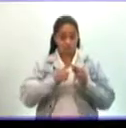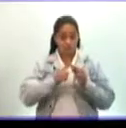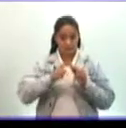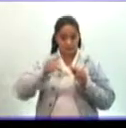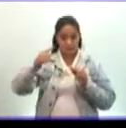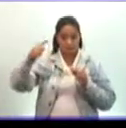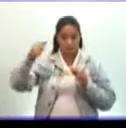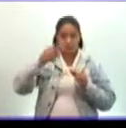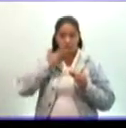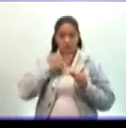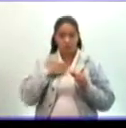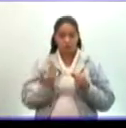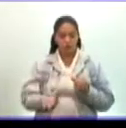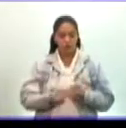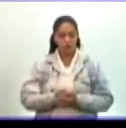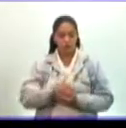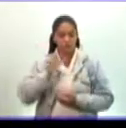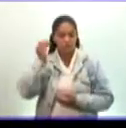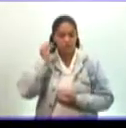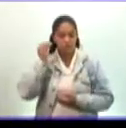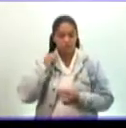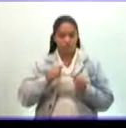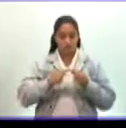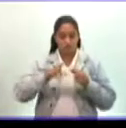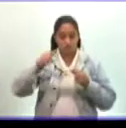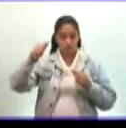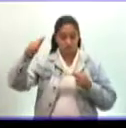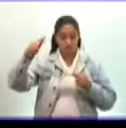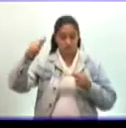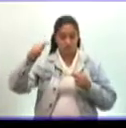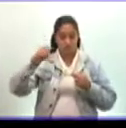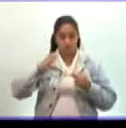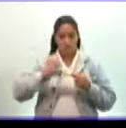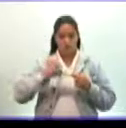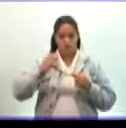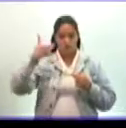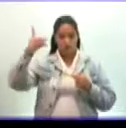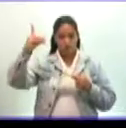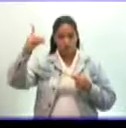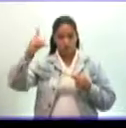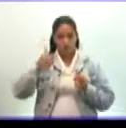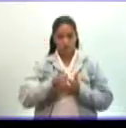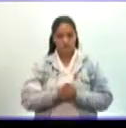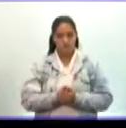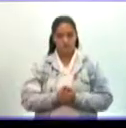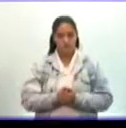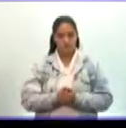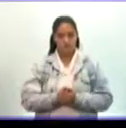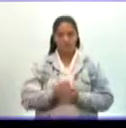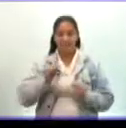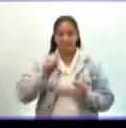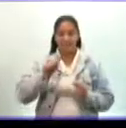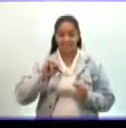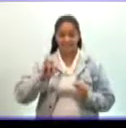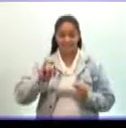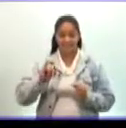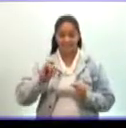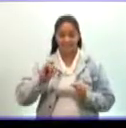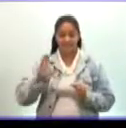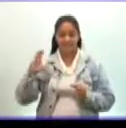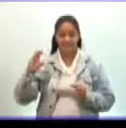CD. Si conoces que la longitud del segmento OD es 16 centímetros